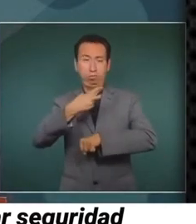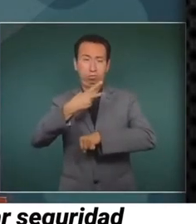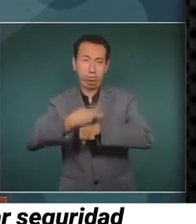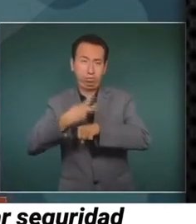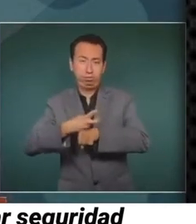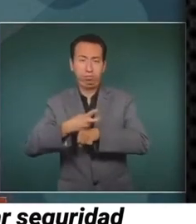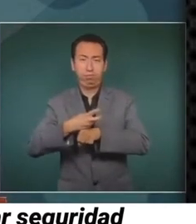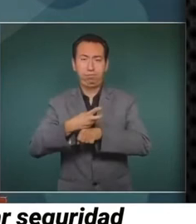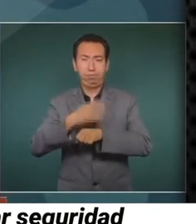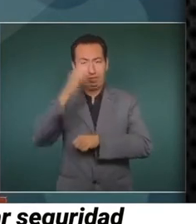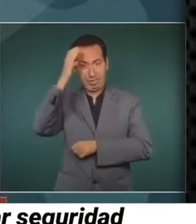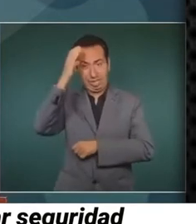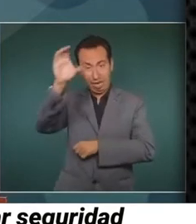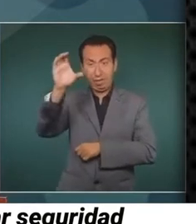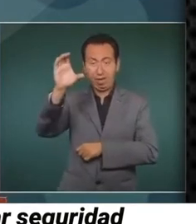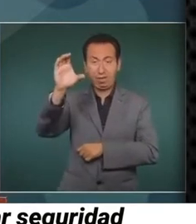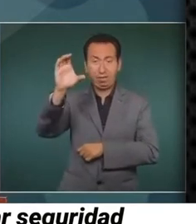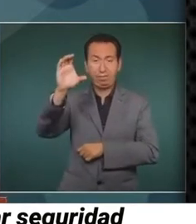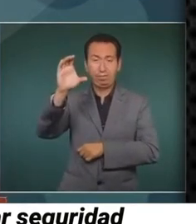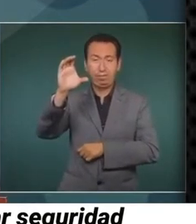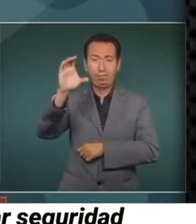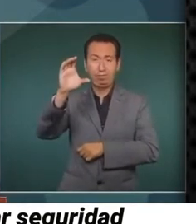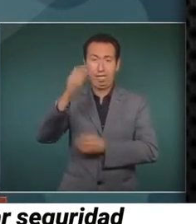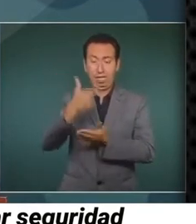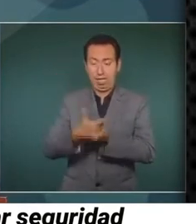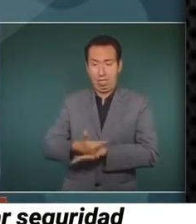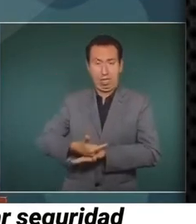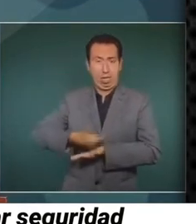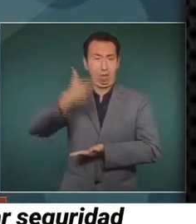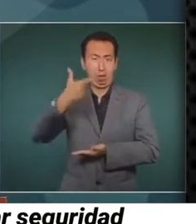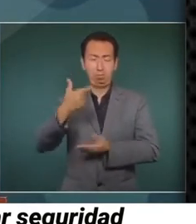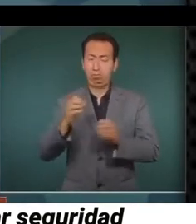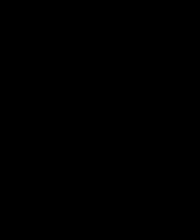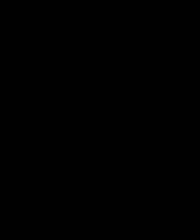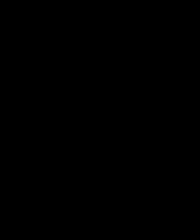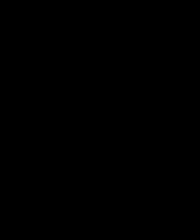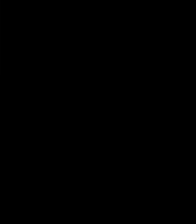seguridad y reiteró que hay un compromiso de su gobierno para apoyar a Guanajuato.